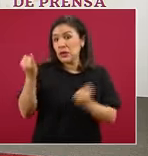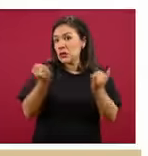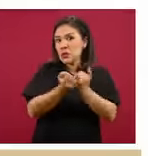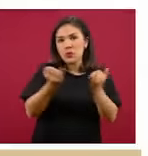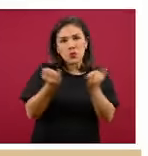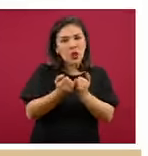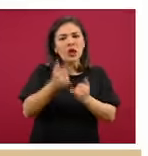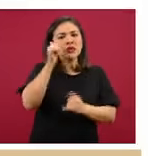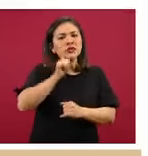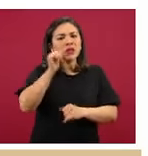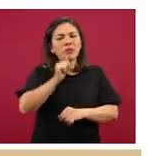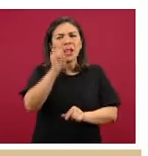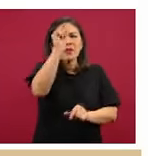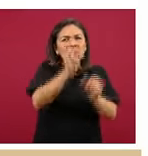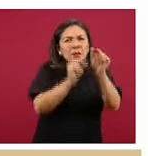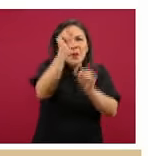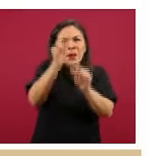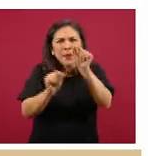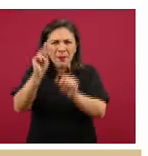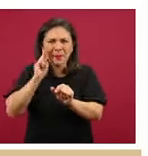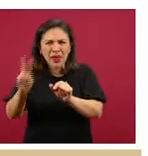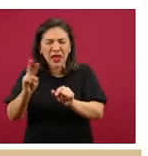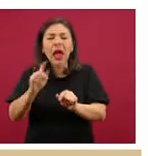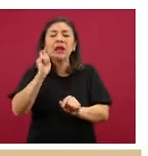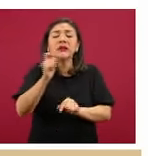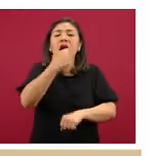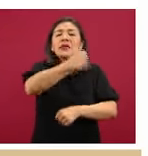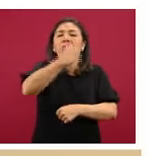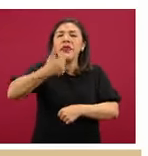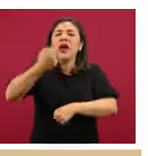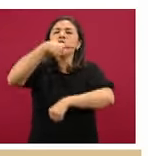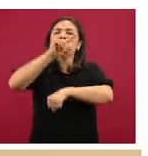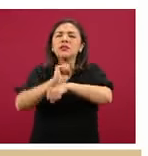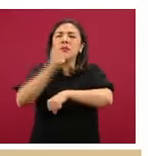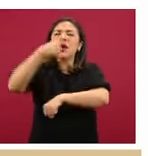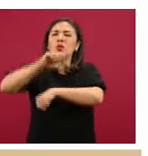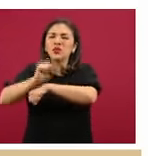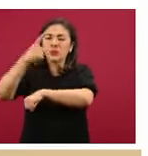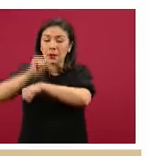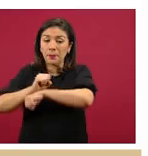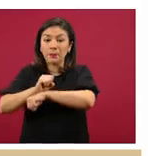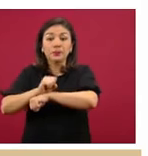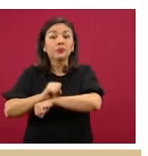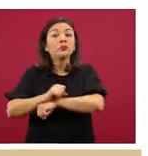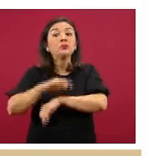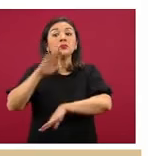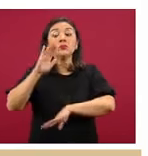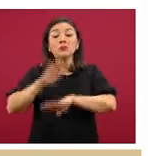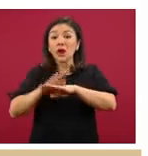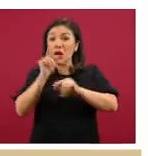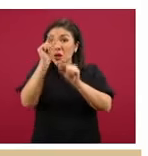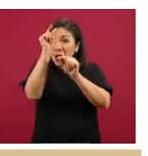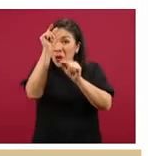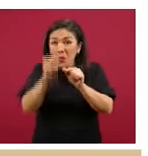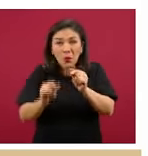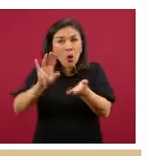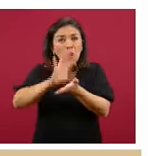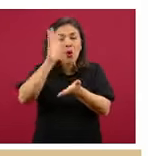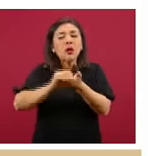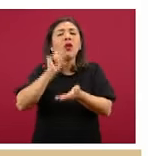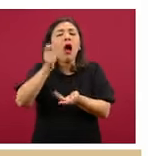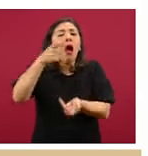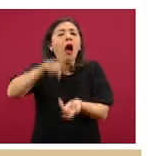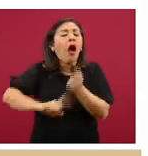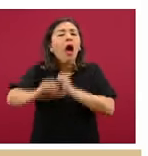igual en cada una de las barras es cada una de las semanas, y la altura total de la barra son todas las defunciones que